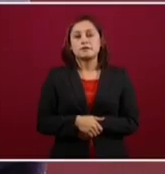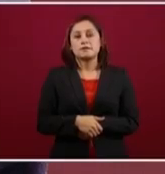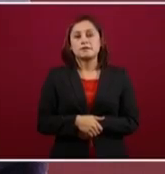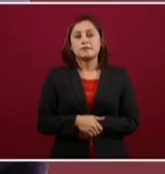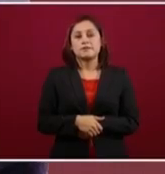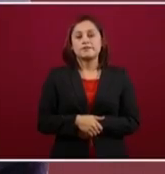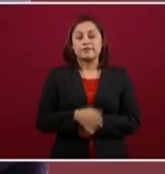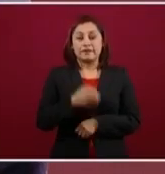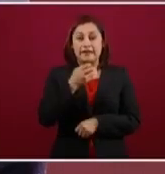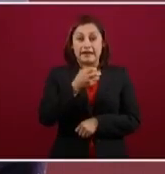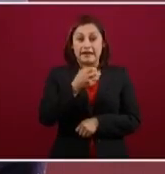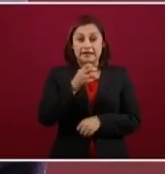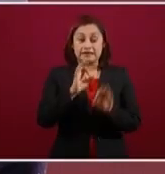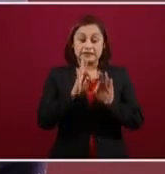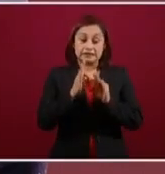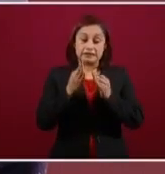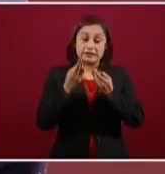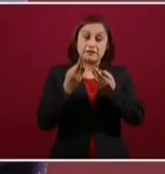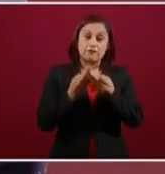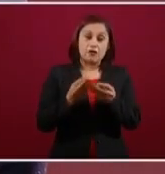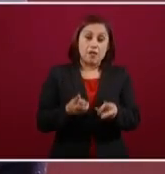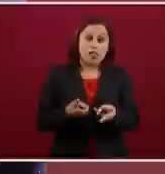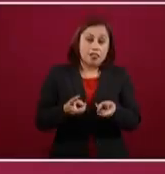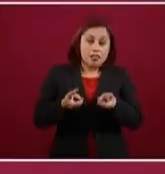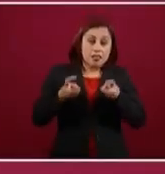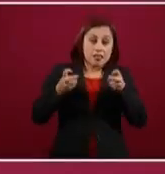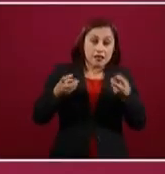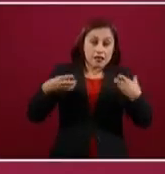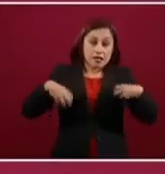con el régimen de saqueo.